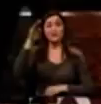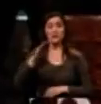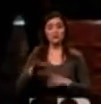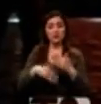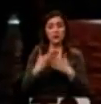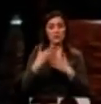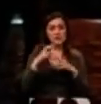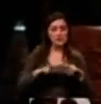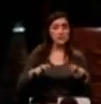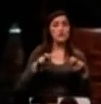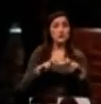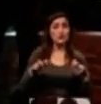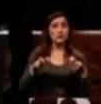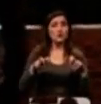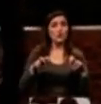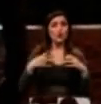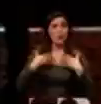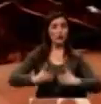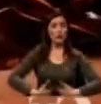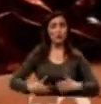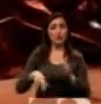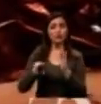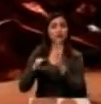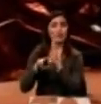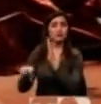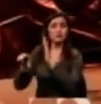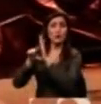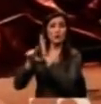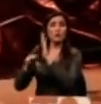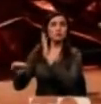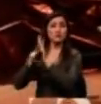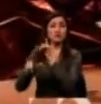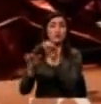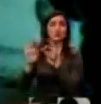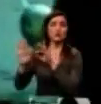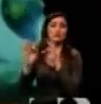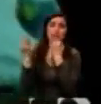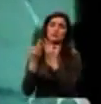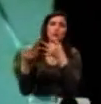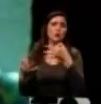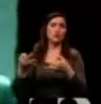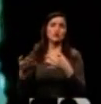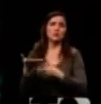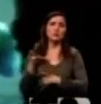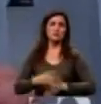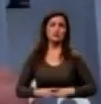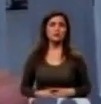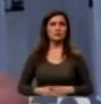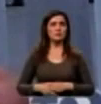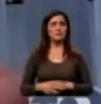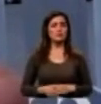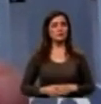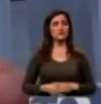criminalística a levantar indicios. El cadáver fue llevado a la morgue para la autopsia de ley. Sus allegados pidieron justicia por lo suscitado.